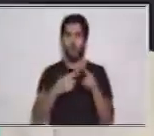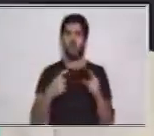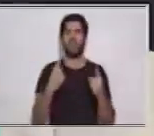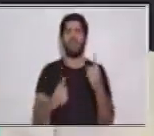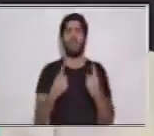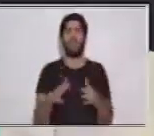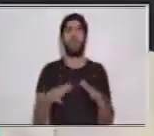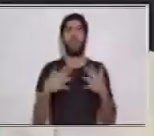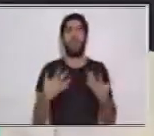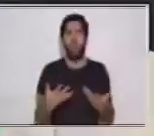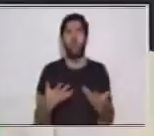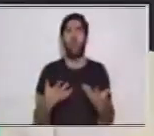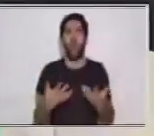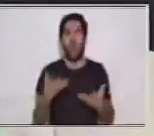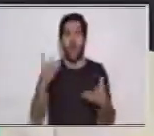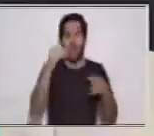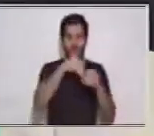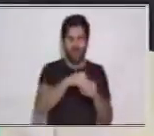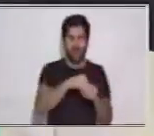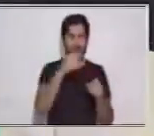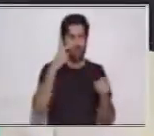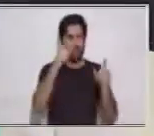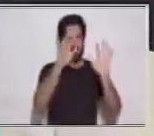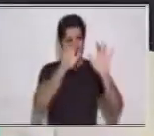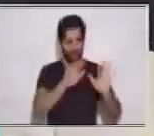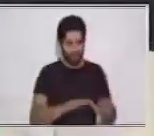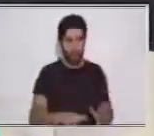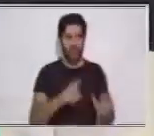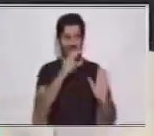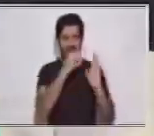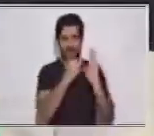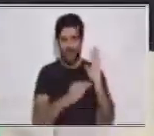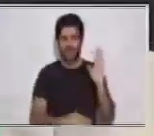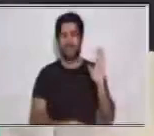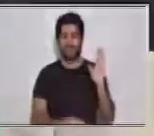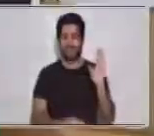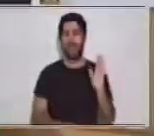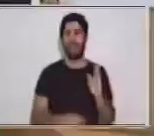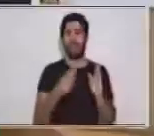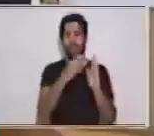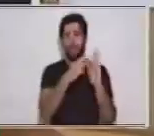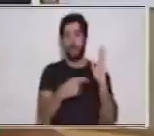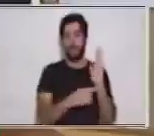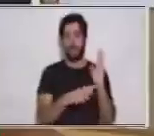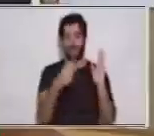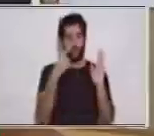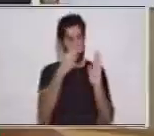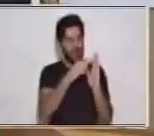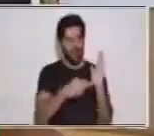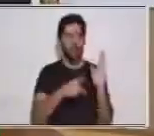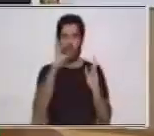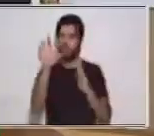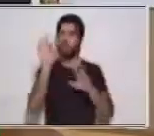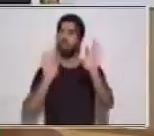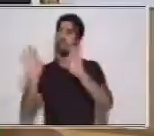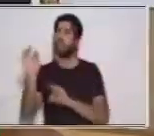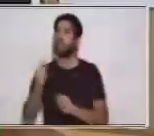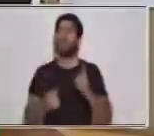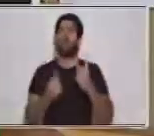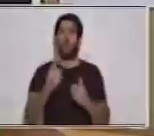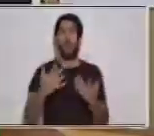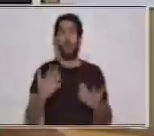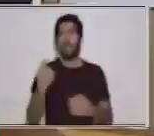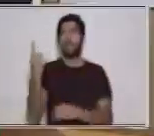cuáles fueron los que están dentro del párrafo que te acabo de leer. Es importante que los mencionemos para poder identificarlos y